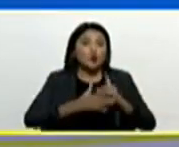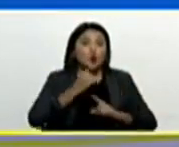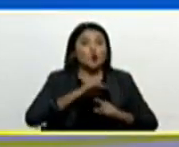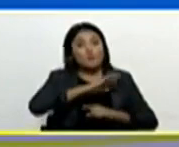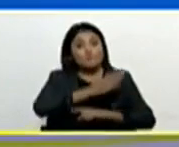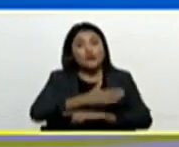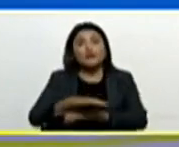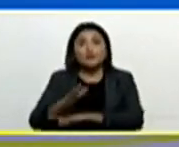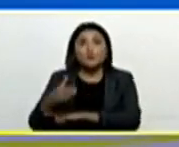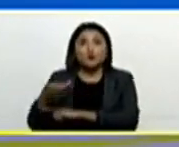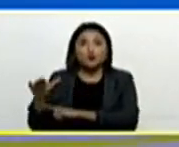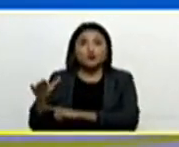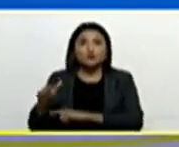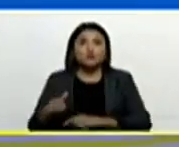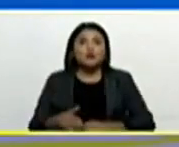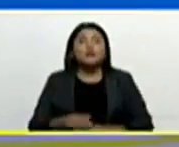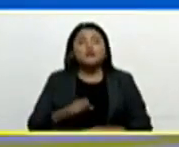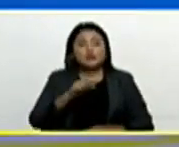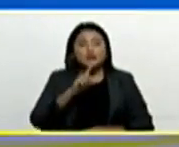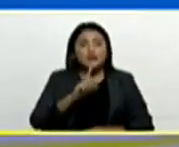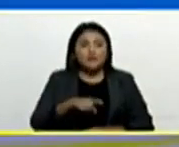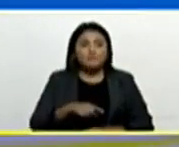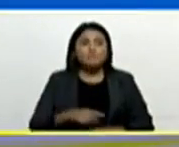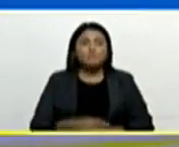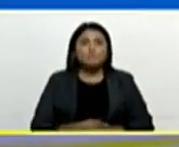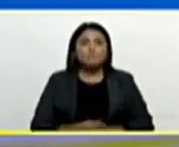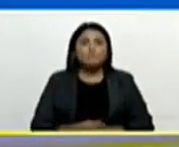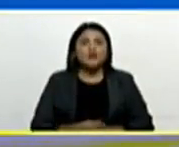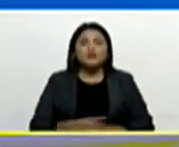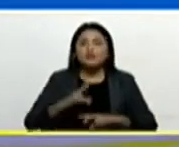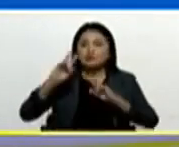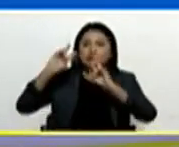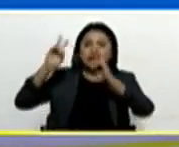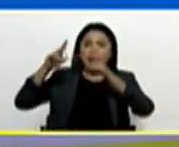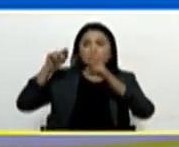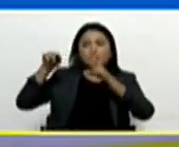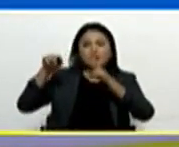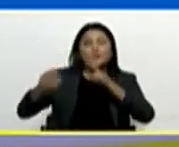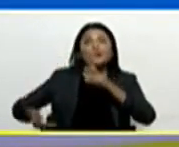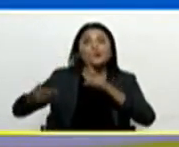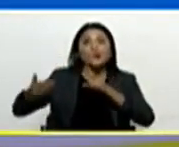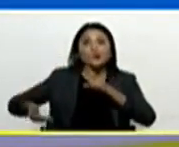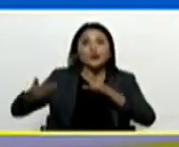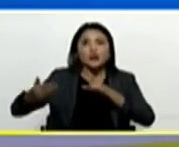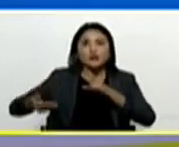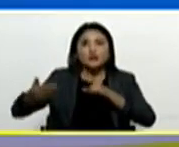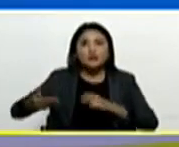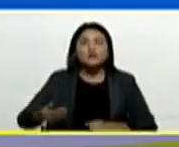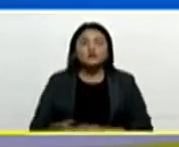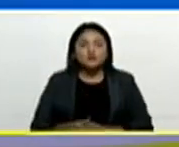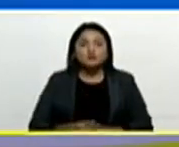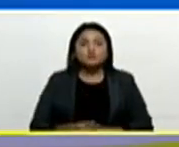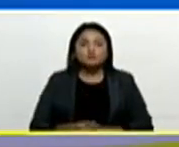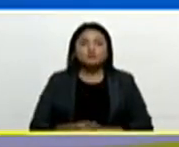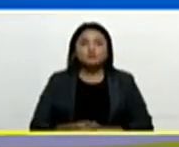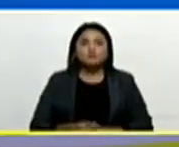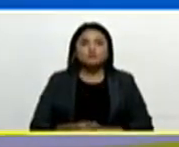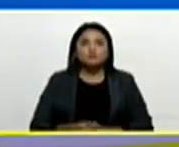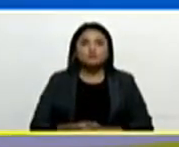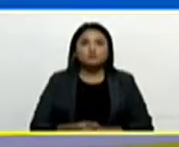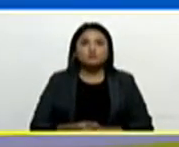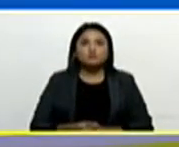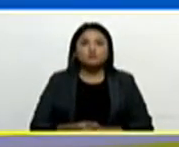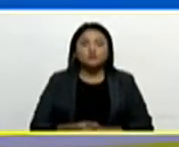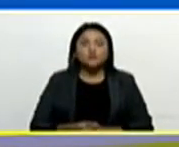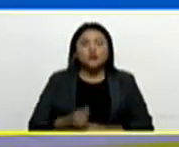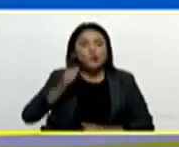también en aspectos importantes que han hecho de nuestros pueblos hermanos